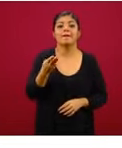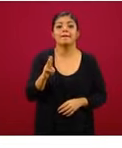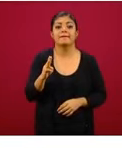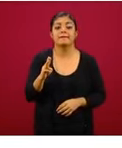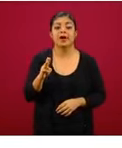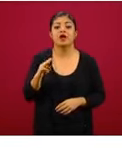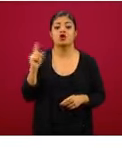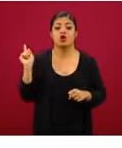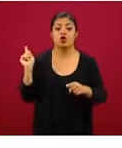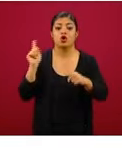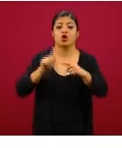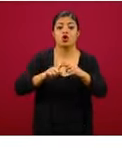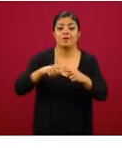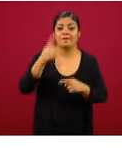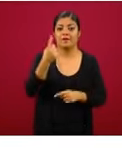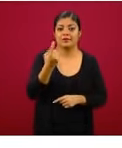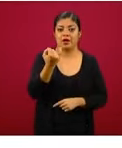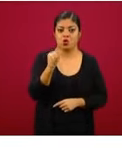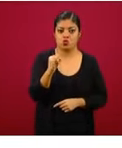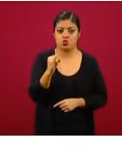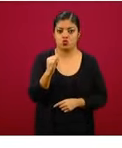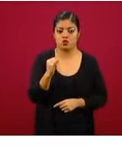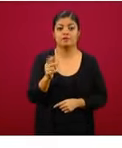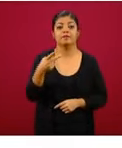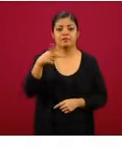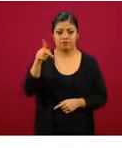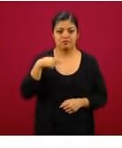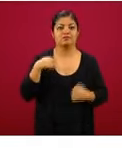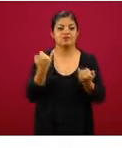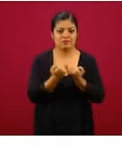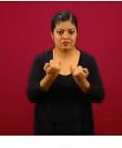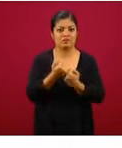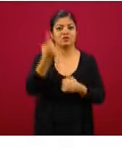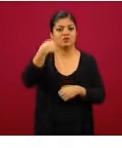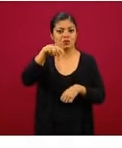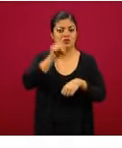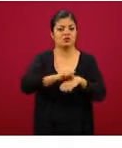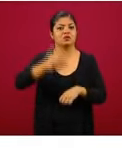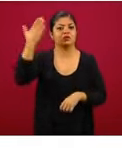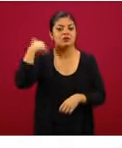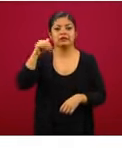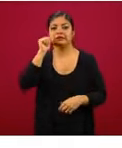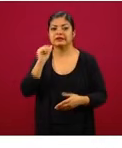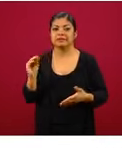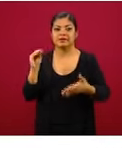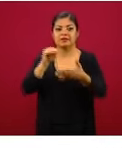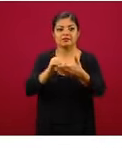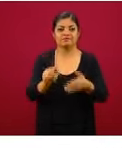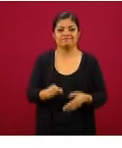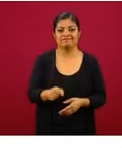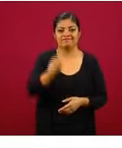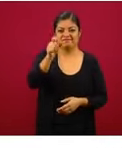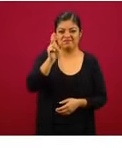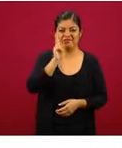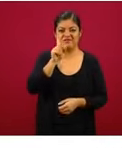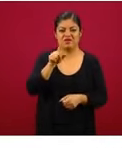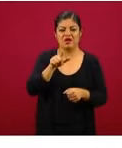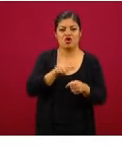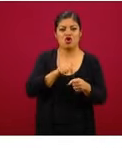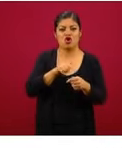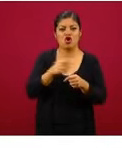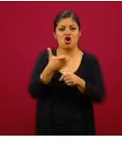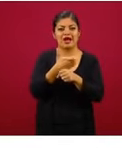son 14 días hacia atrás. Pero lo que tenemos haciendo también ya desde la semana pasada es agregando una barra, aquí se ve un poco de color